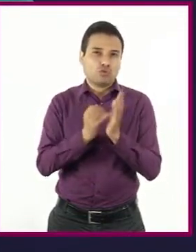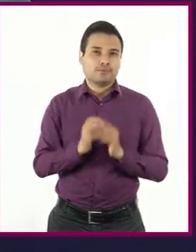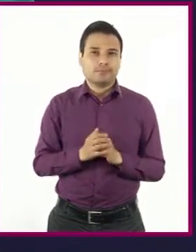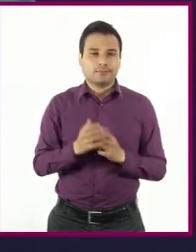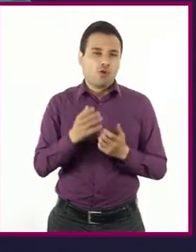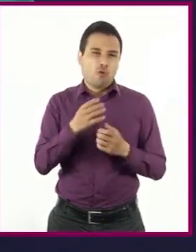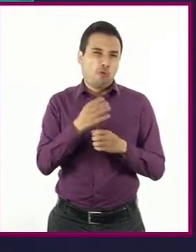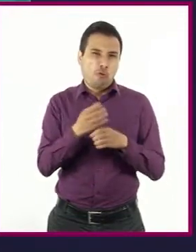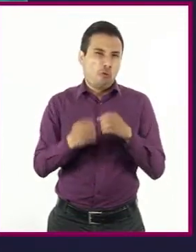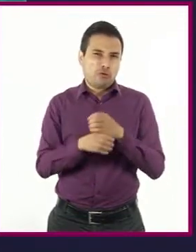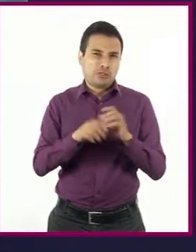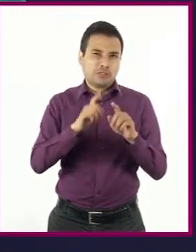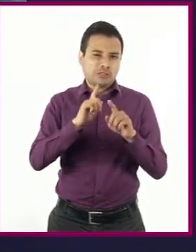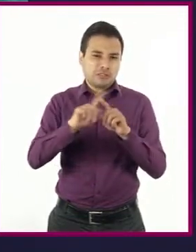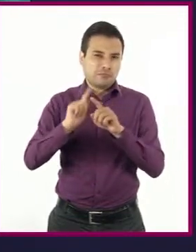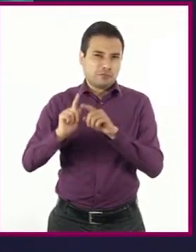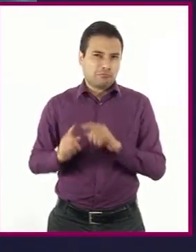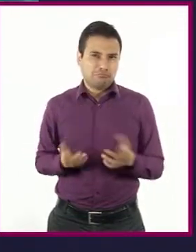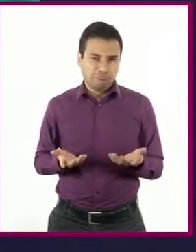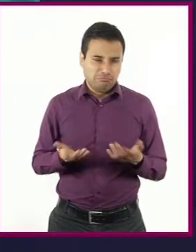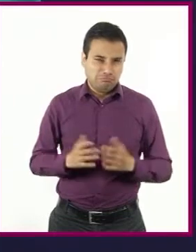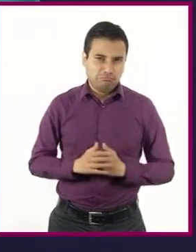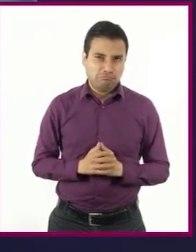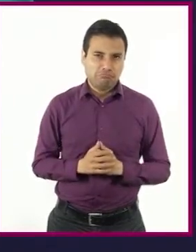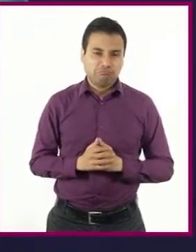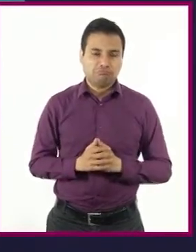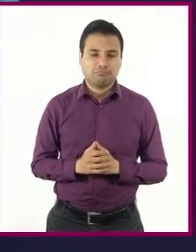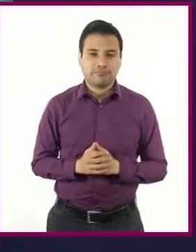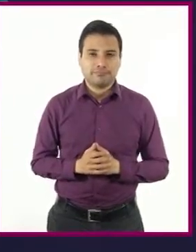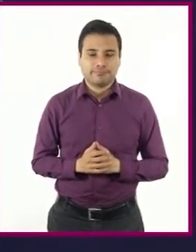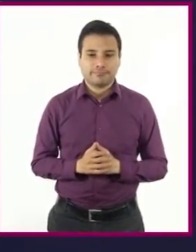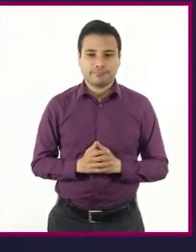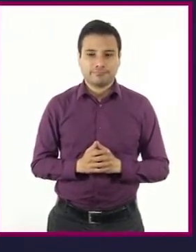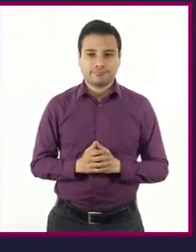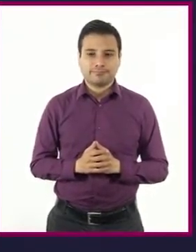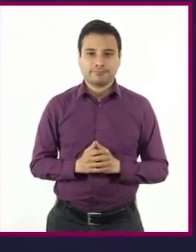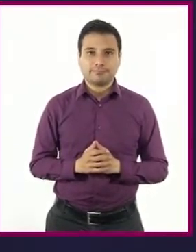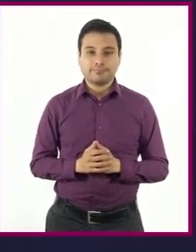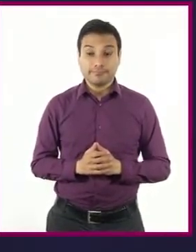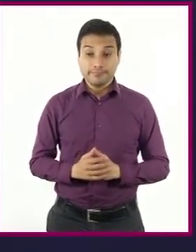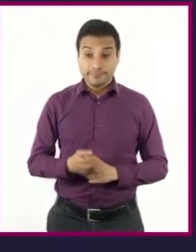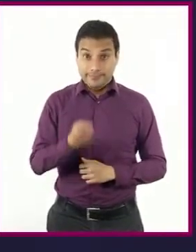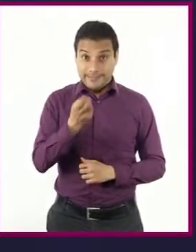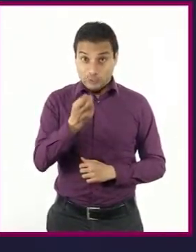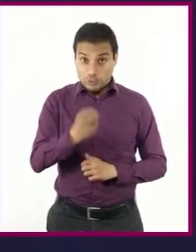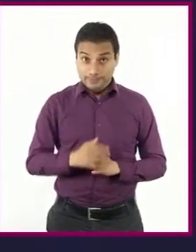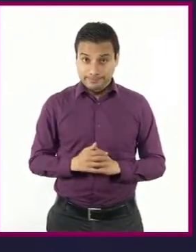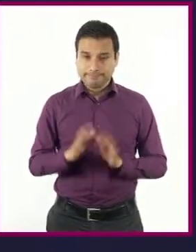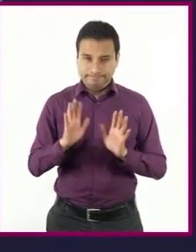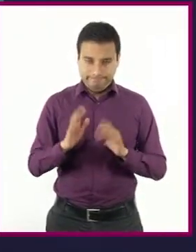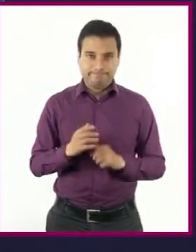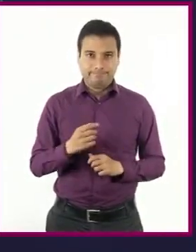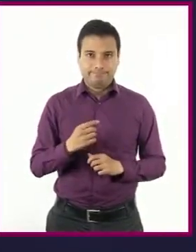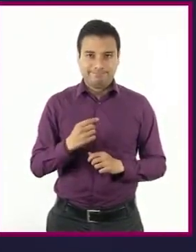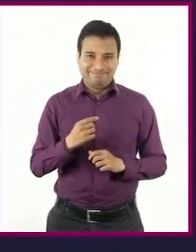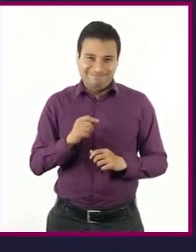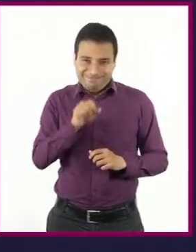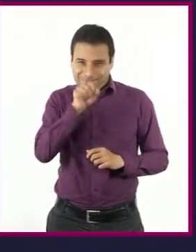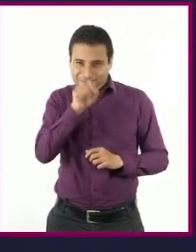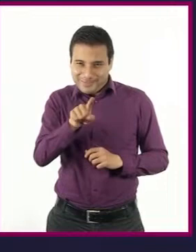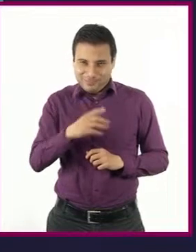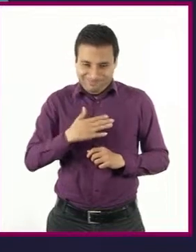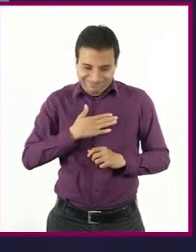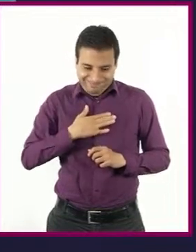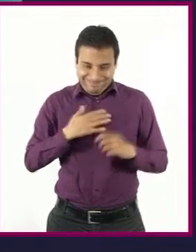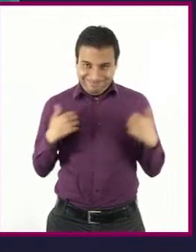impone sobre el valor que se agrega a un producto o servicio. De este modo, y volviendo a mi saco, este